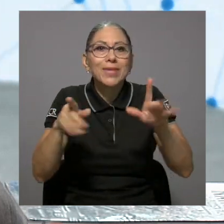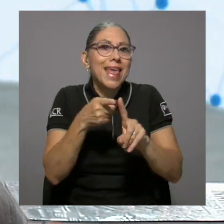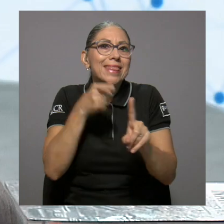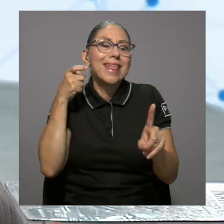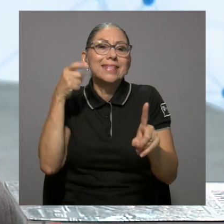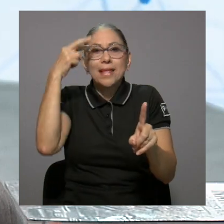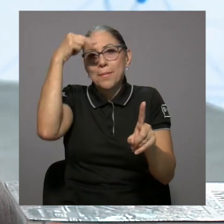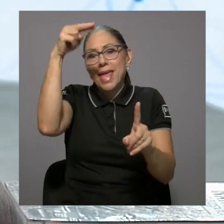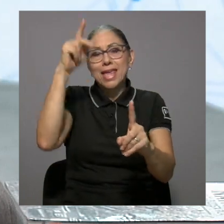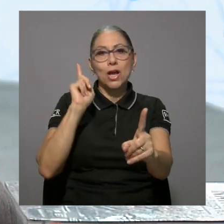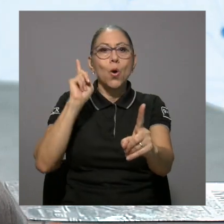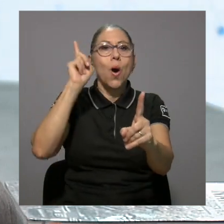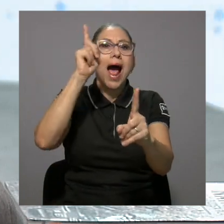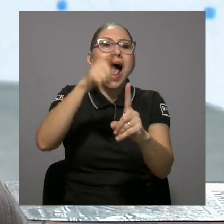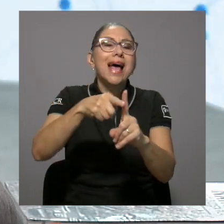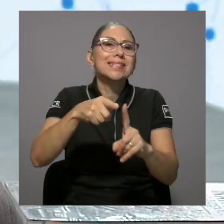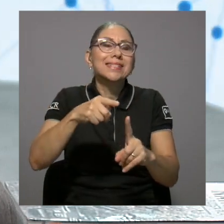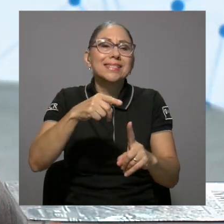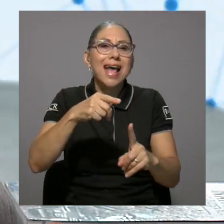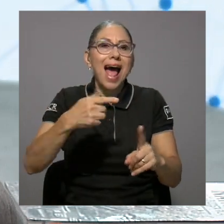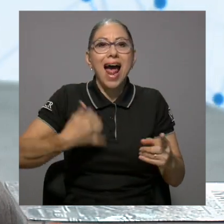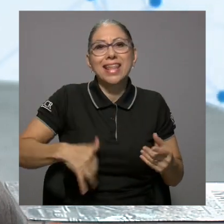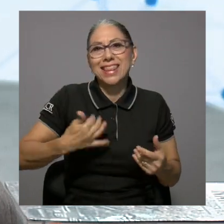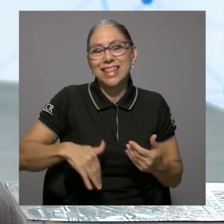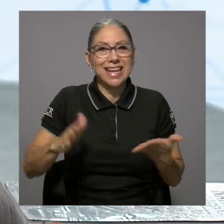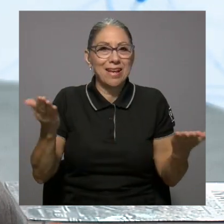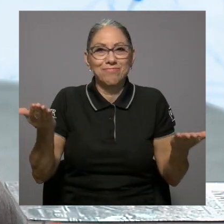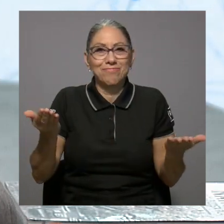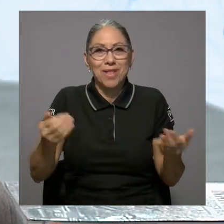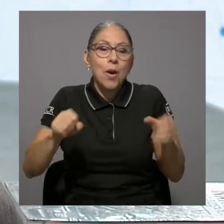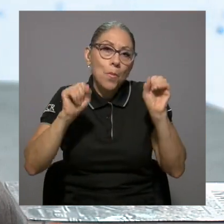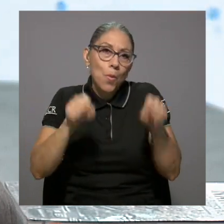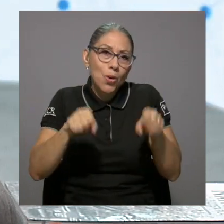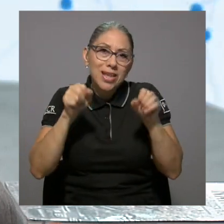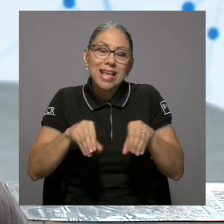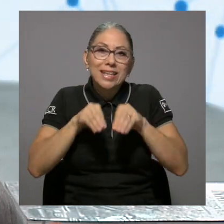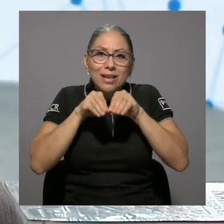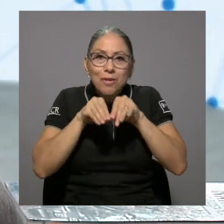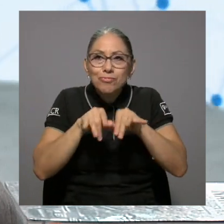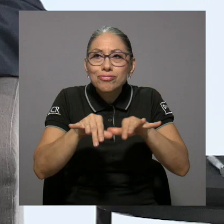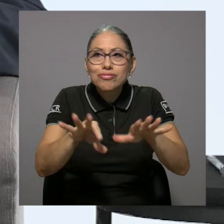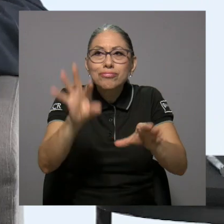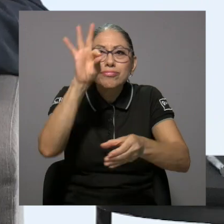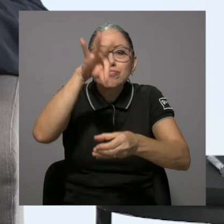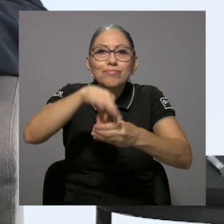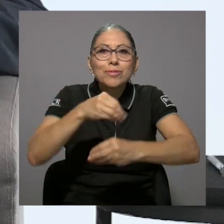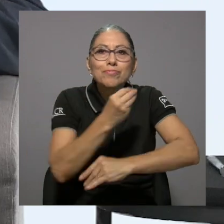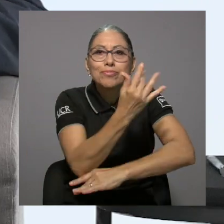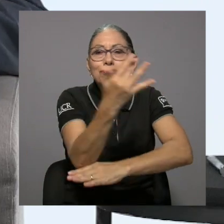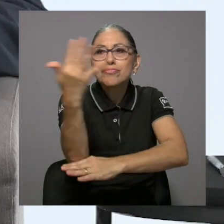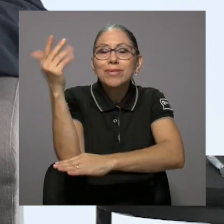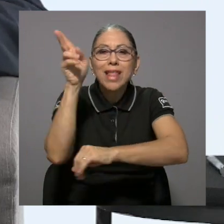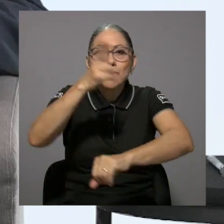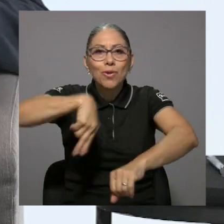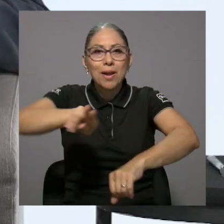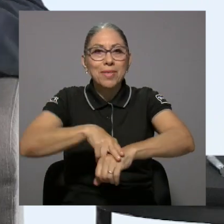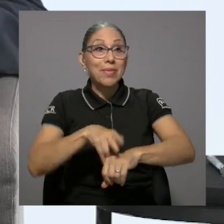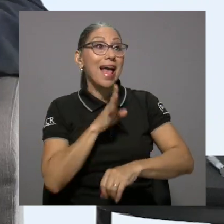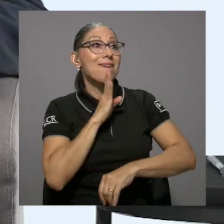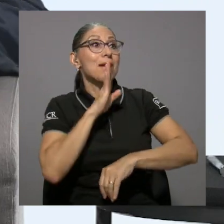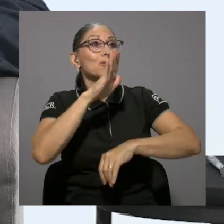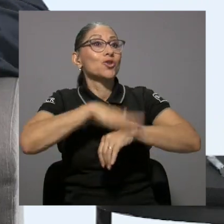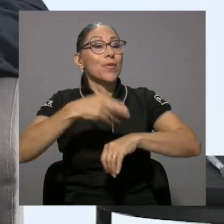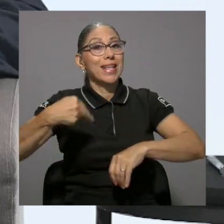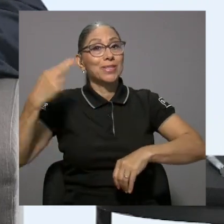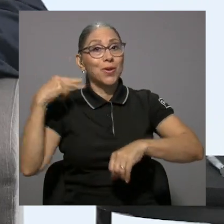desde México hasta Argentina, digamos, podría ser una especie que se distribuye naturalmente. Laura, hablemos un poquito de la historia natural de Montes